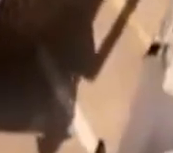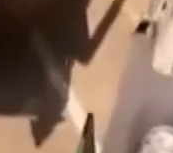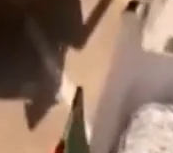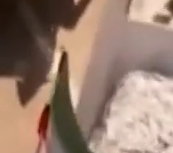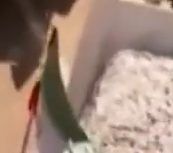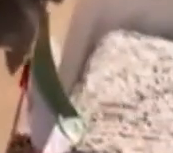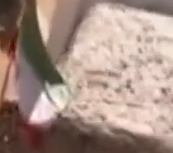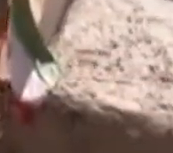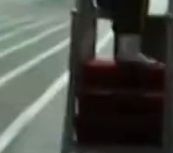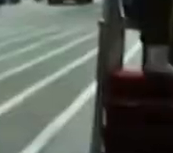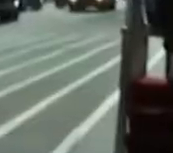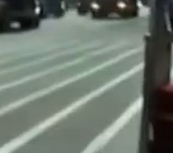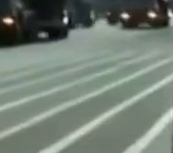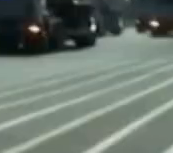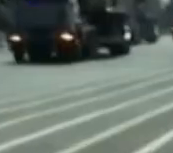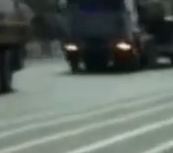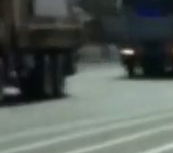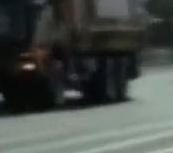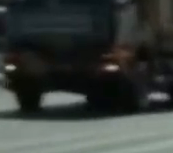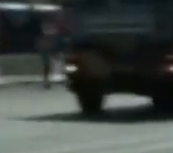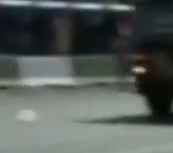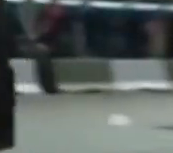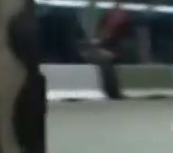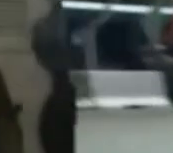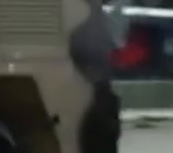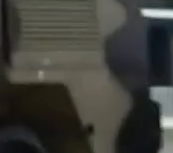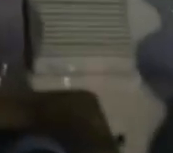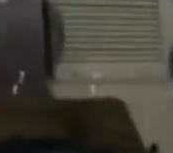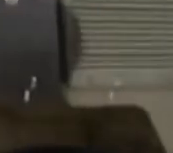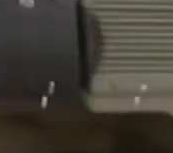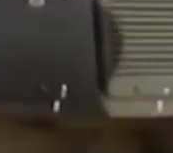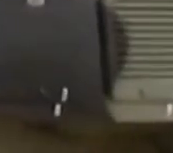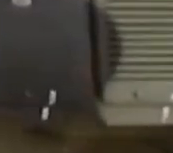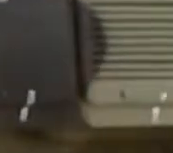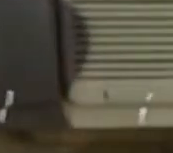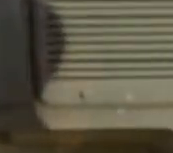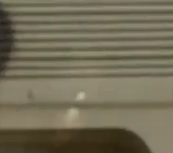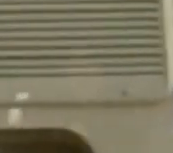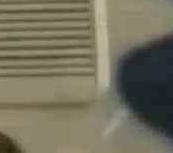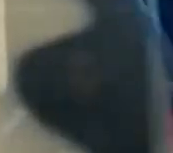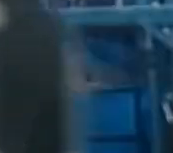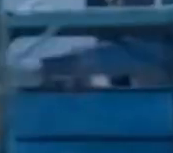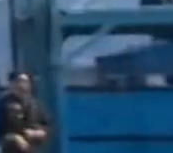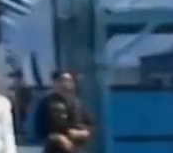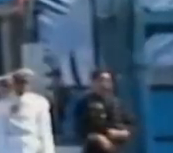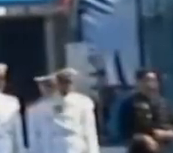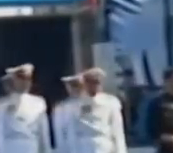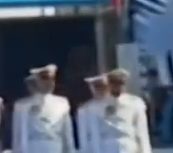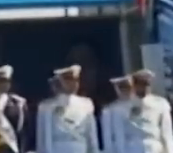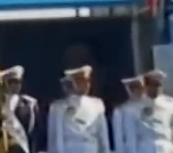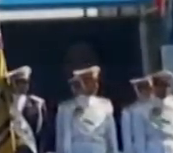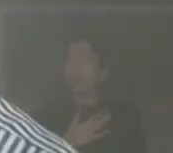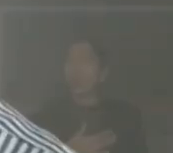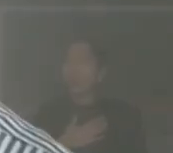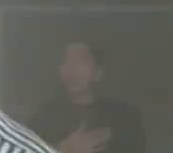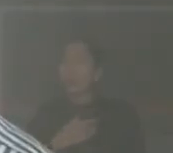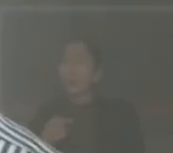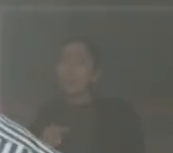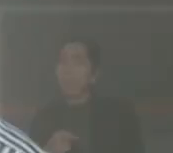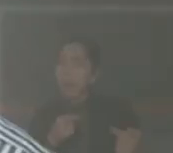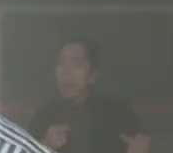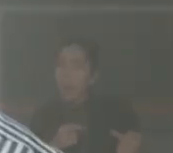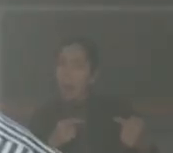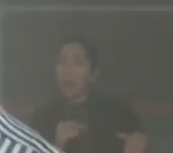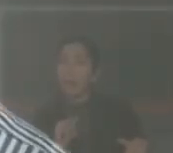proyecto geoestratégico que porta la teocracia persa en la región. Israel rompió la antesala de acuerdos entre